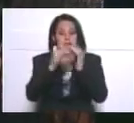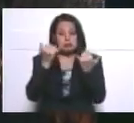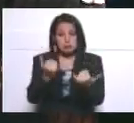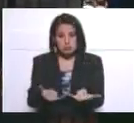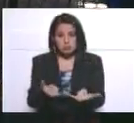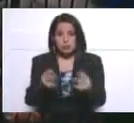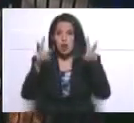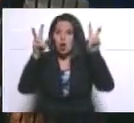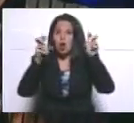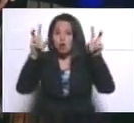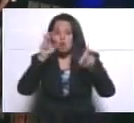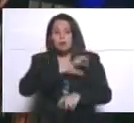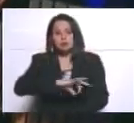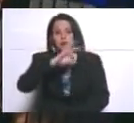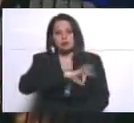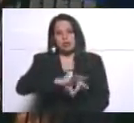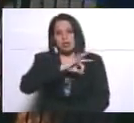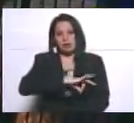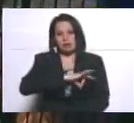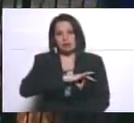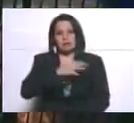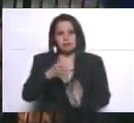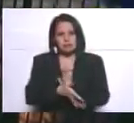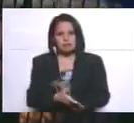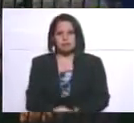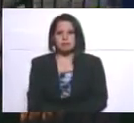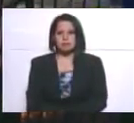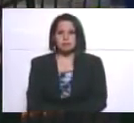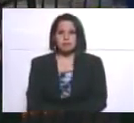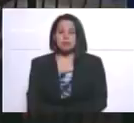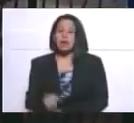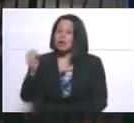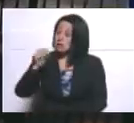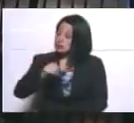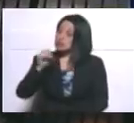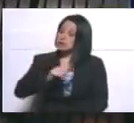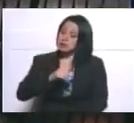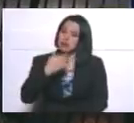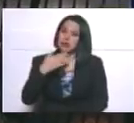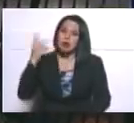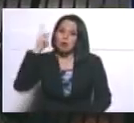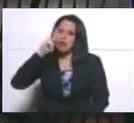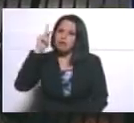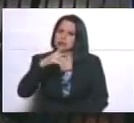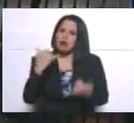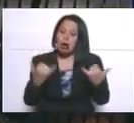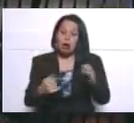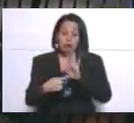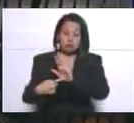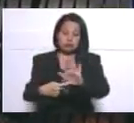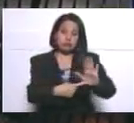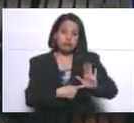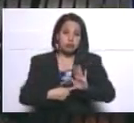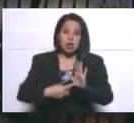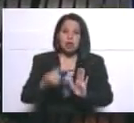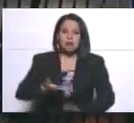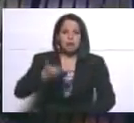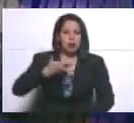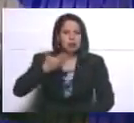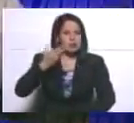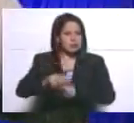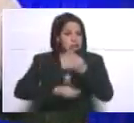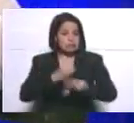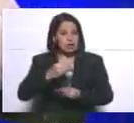la nueva sociedad socialista. Así es, profesor, y es muy importante resaltar porque cuando el comandante